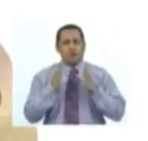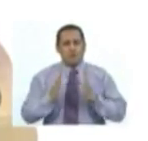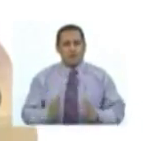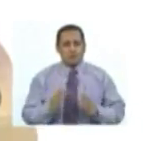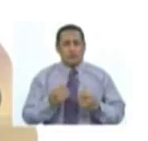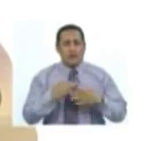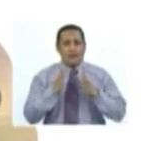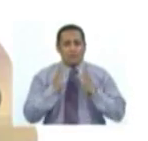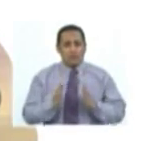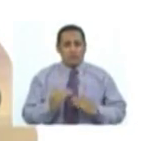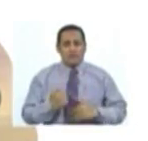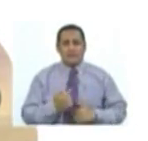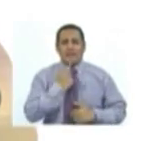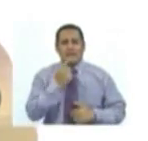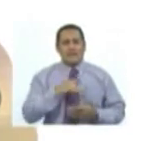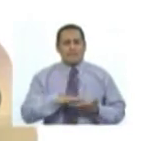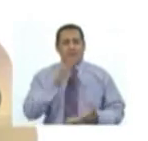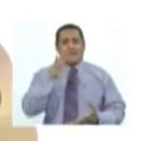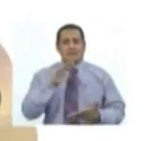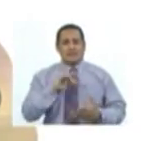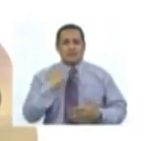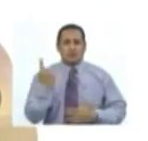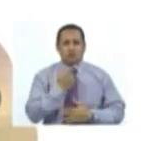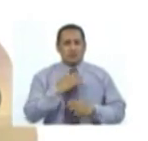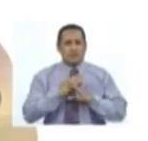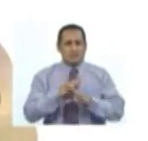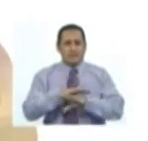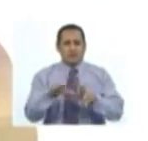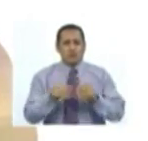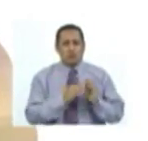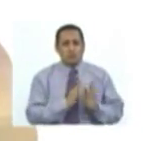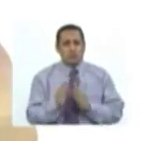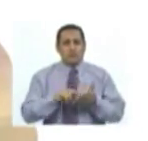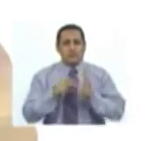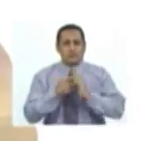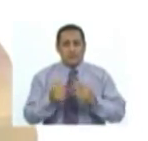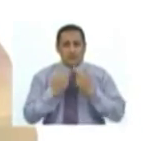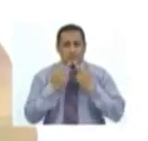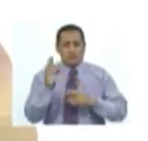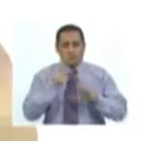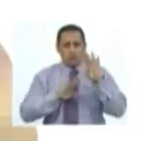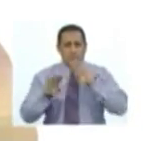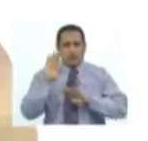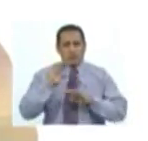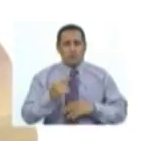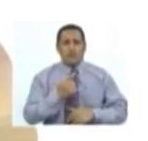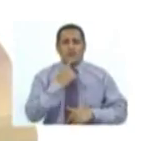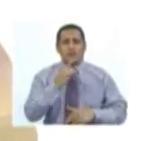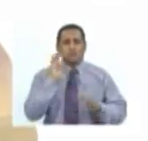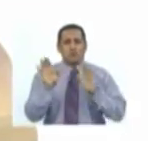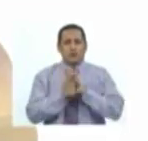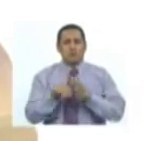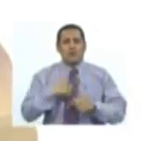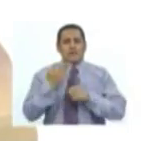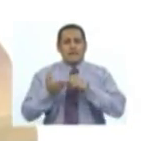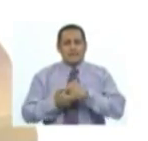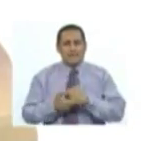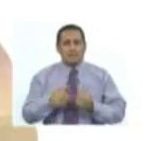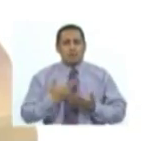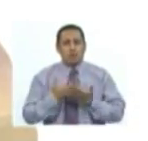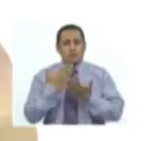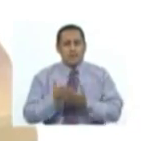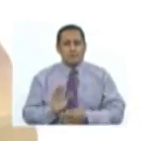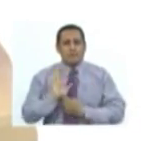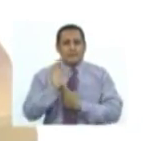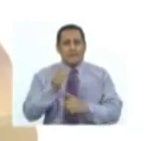Las formas son las más grandes enemigas del proceso. De lo que hay que preocuparse es que las garantías consideradas